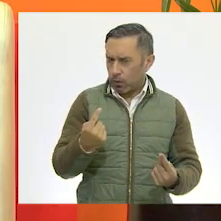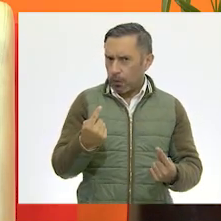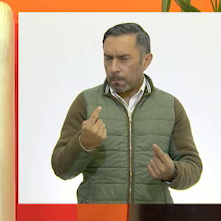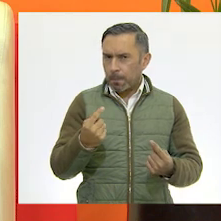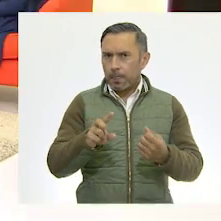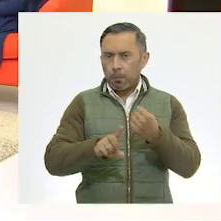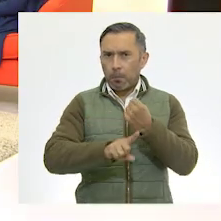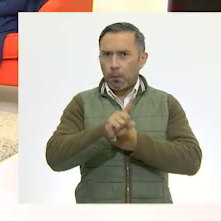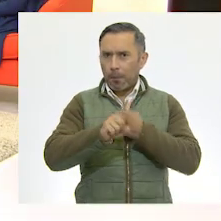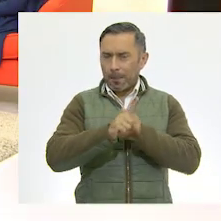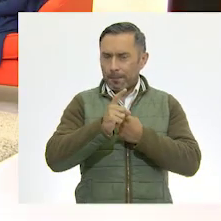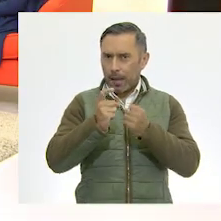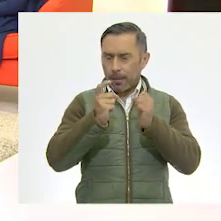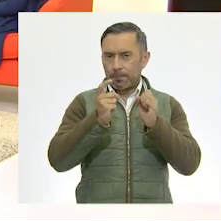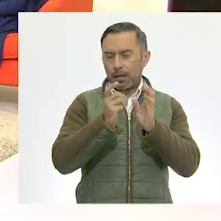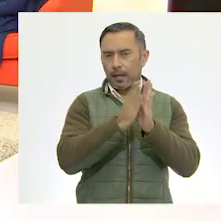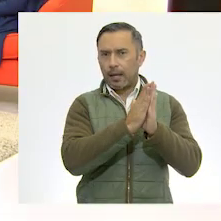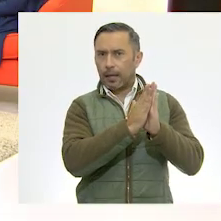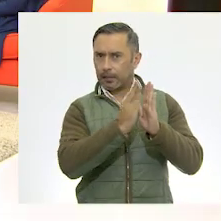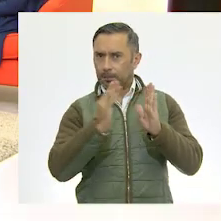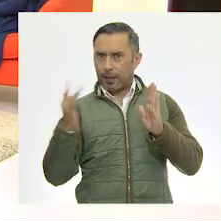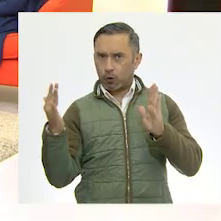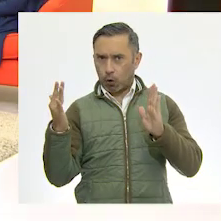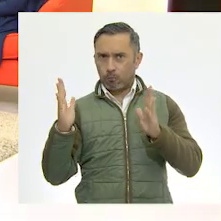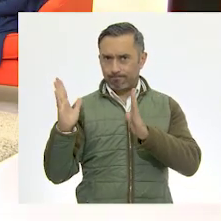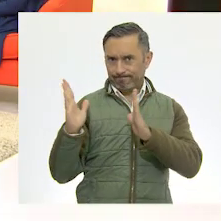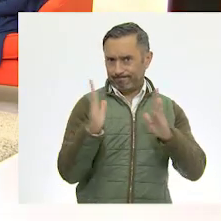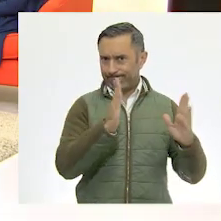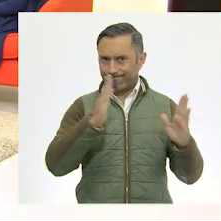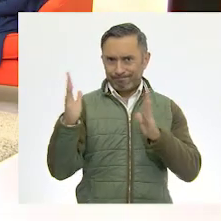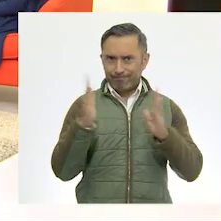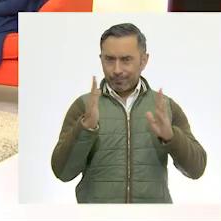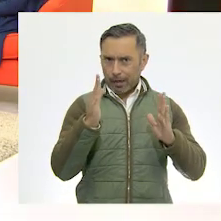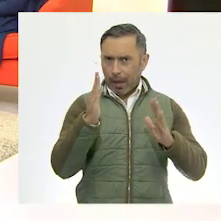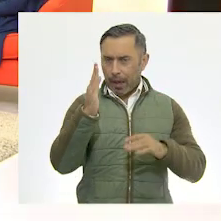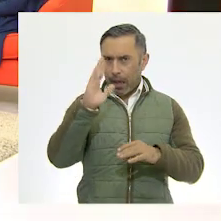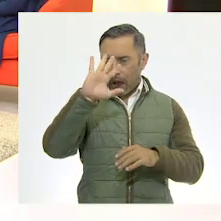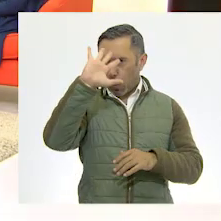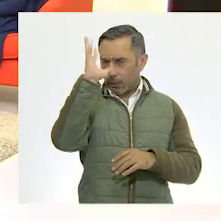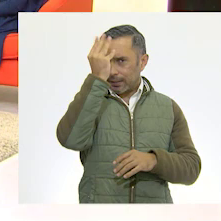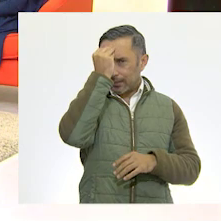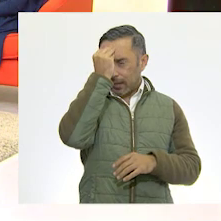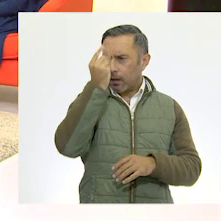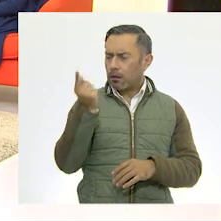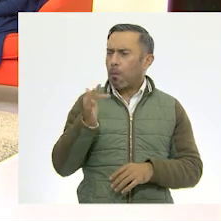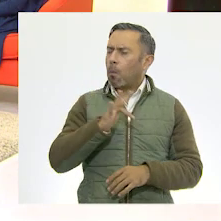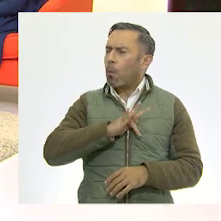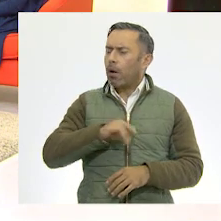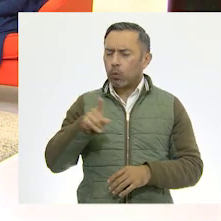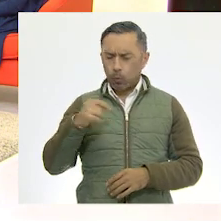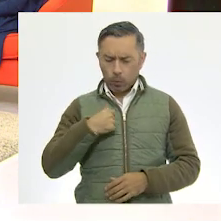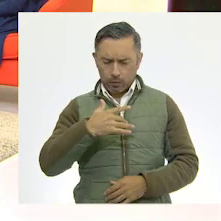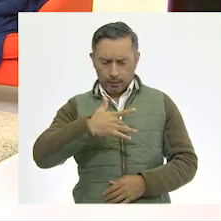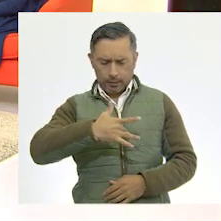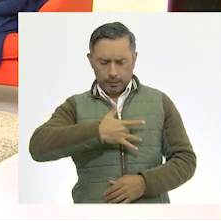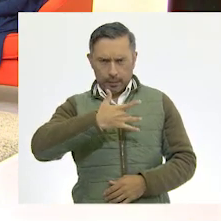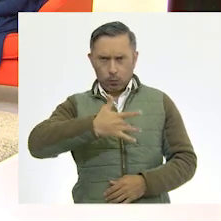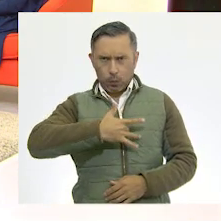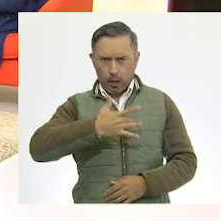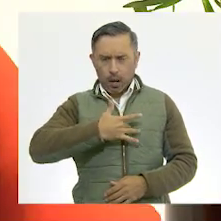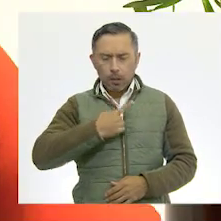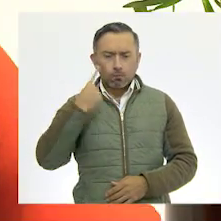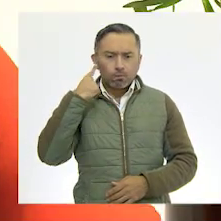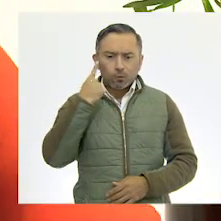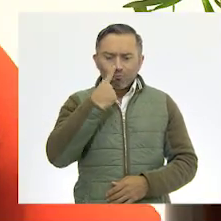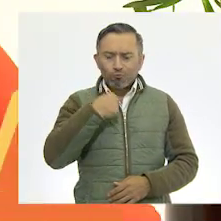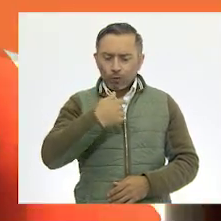autista. ¿Podrías contarnos, compartirnos qué es el método multisensorial y cómo lo empleas en esta educación a distancia?